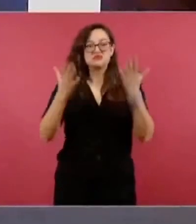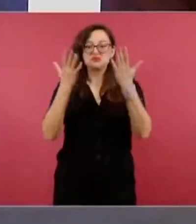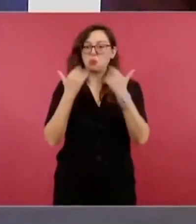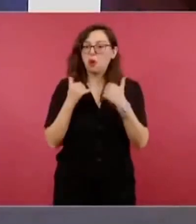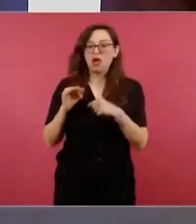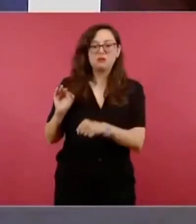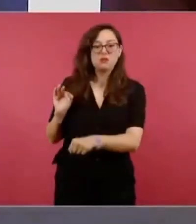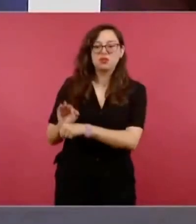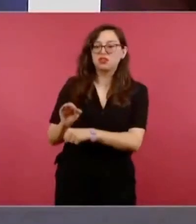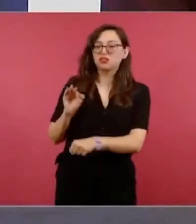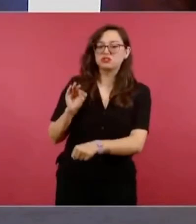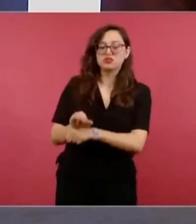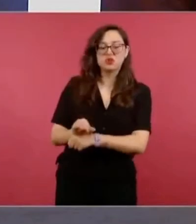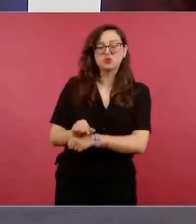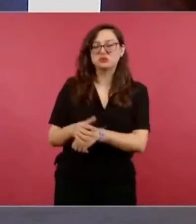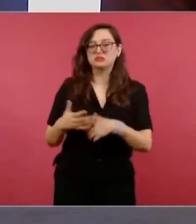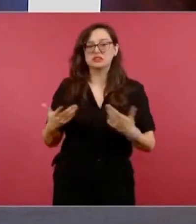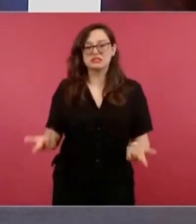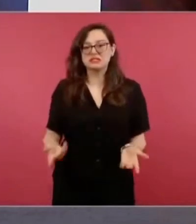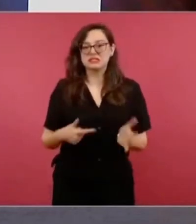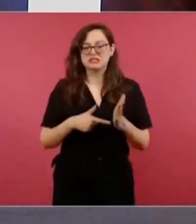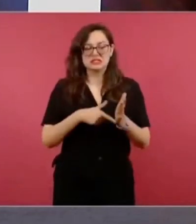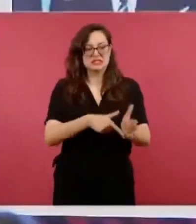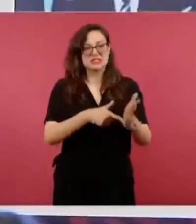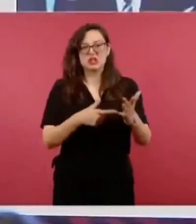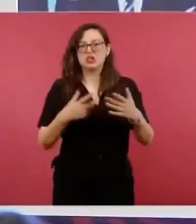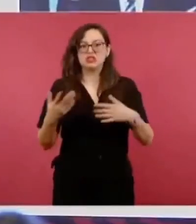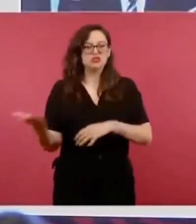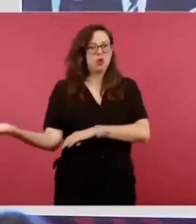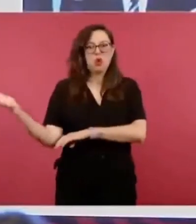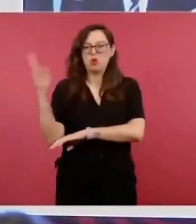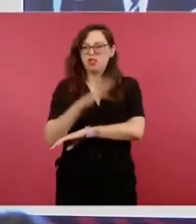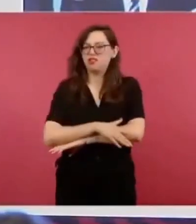¿sí?, es tendencioso,